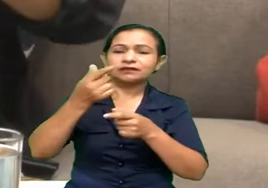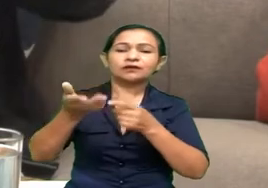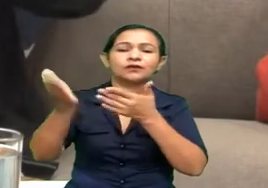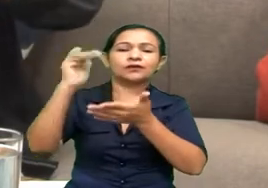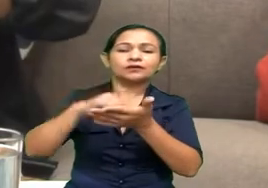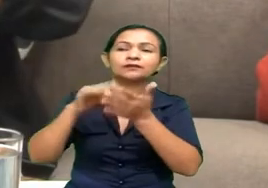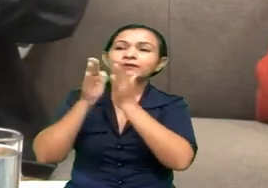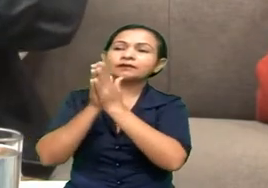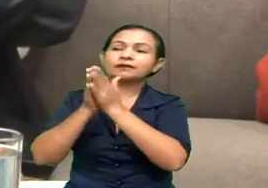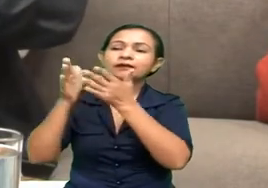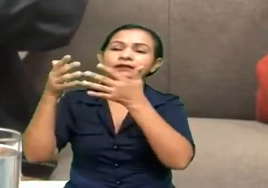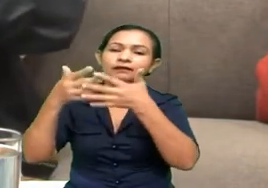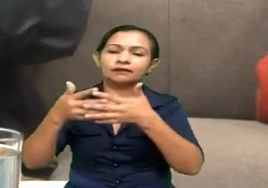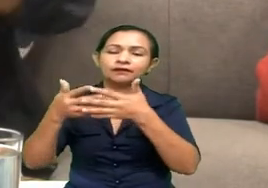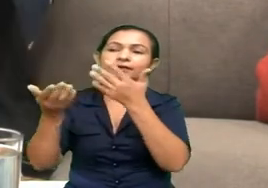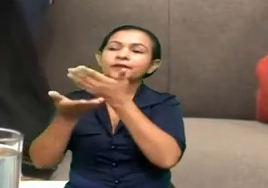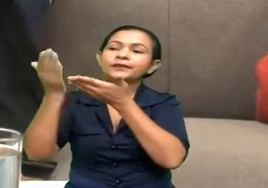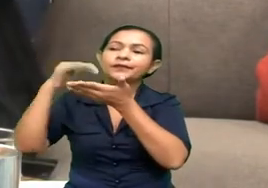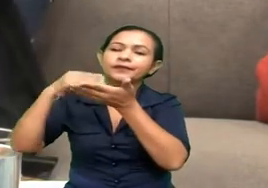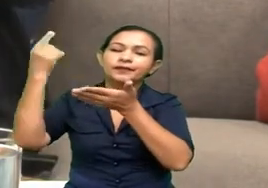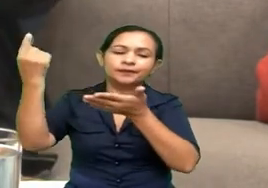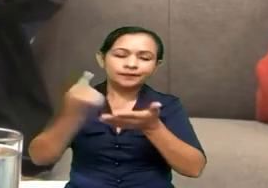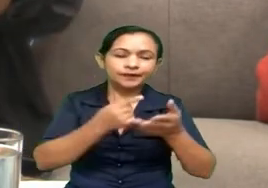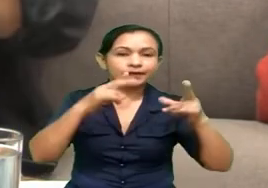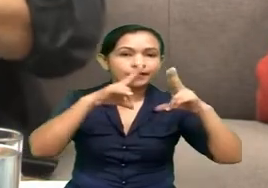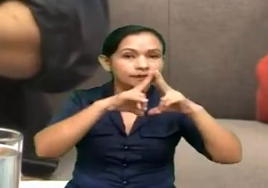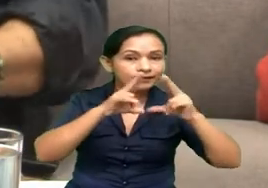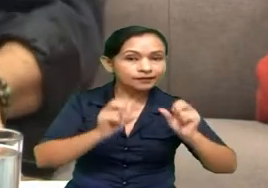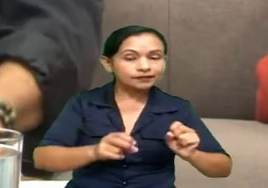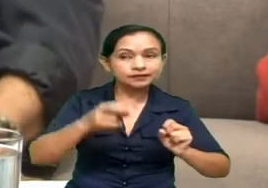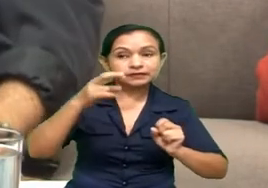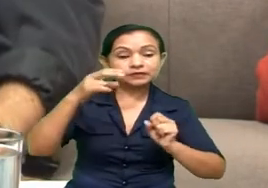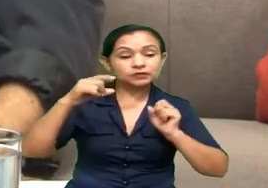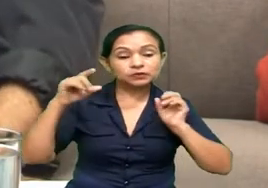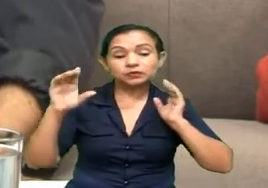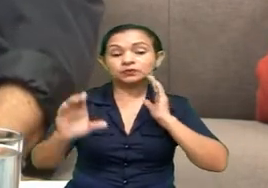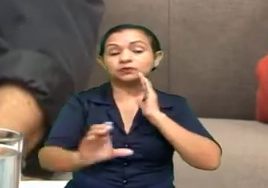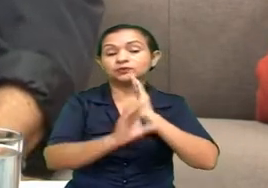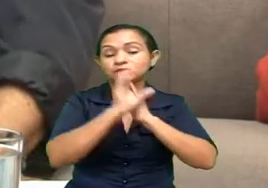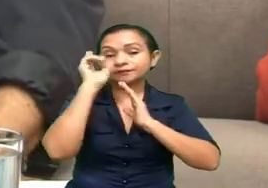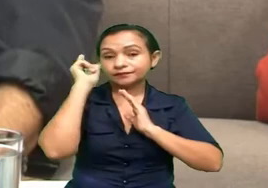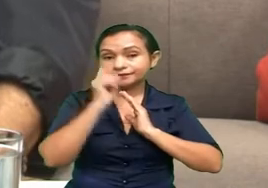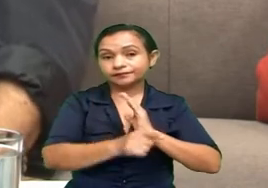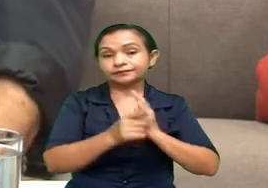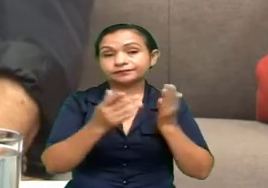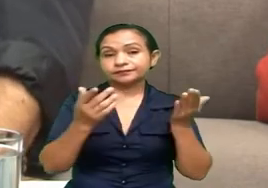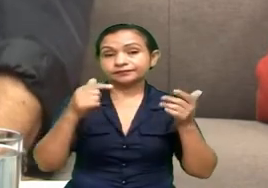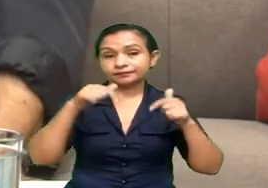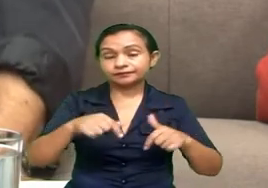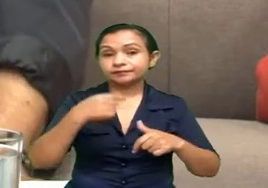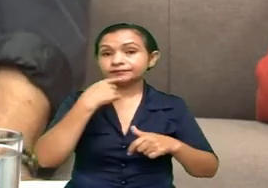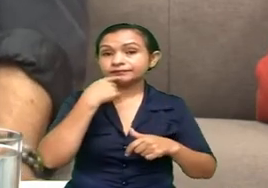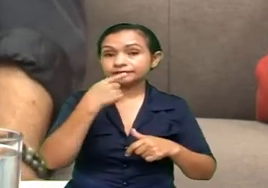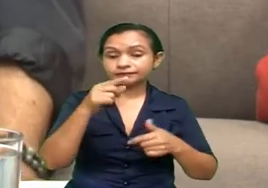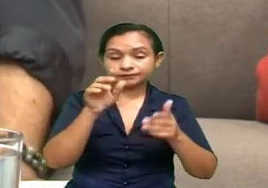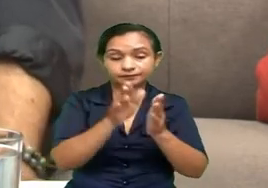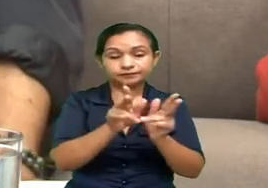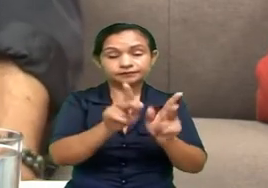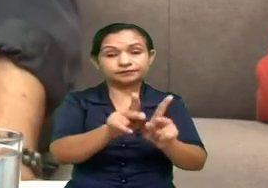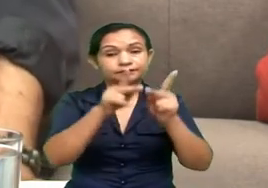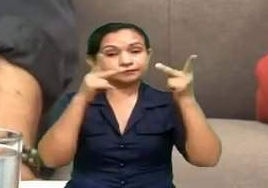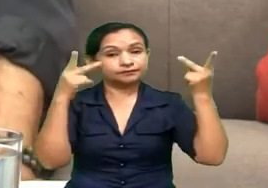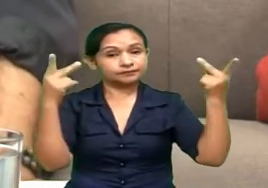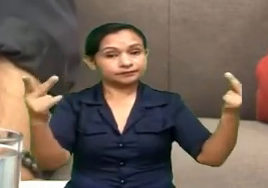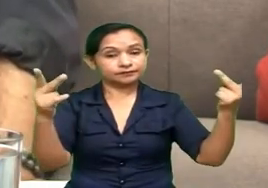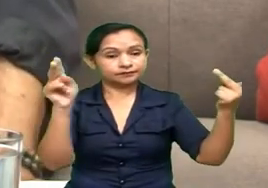norteamericano que venga a dañar a Nicaragua, porque ellos son los responsables del daño. Yo hoy leía en el periódico